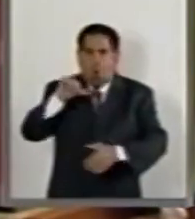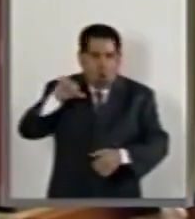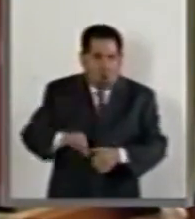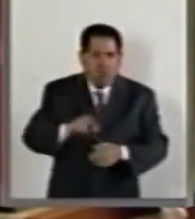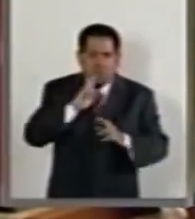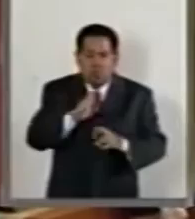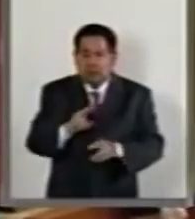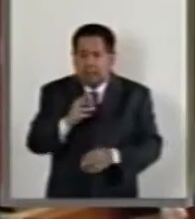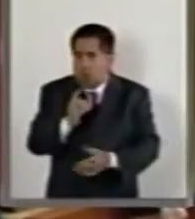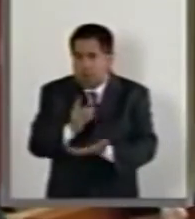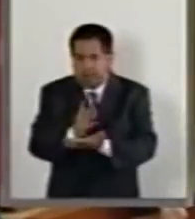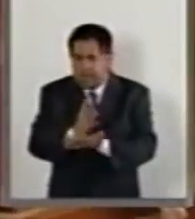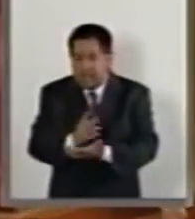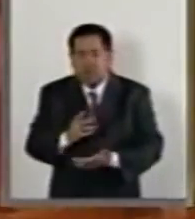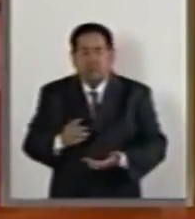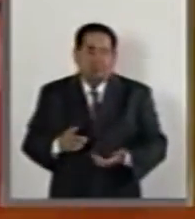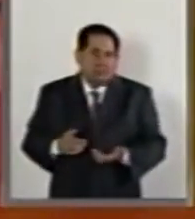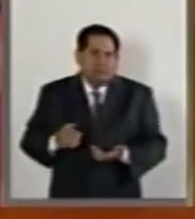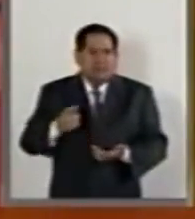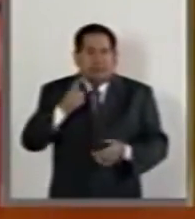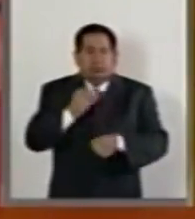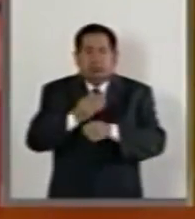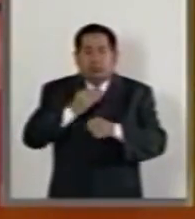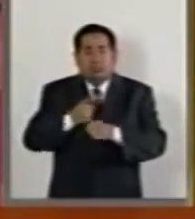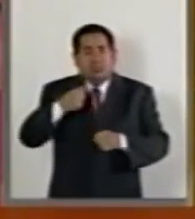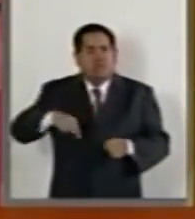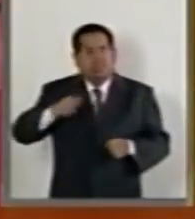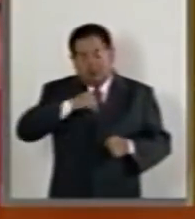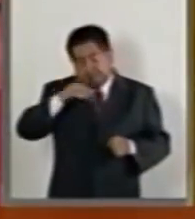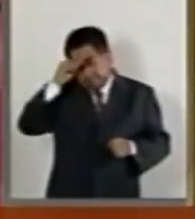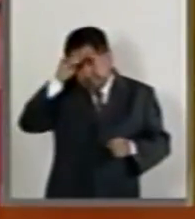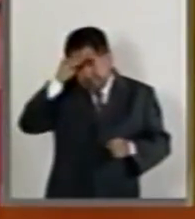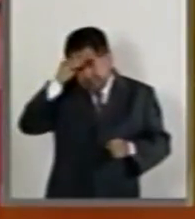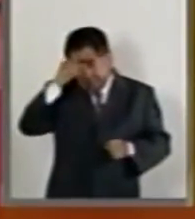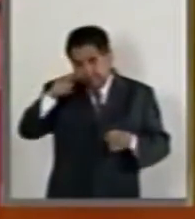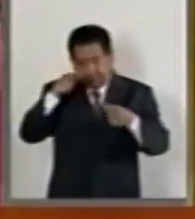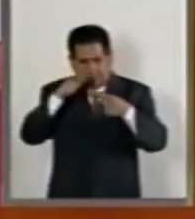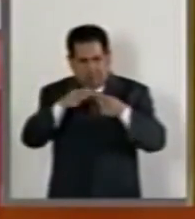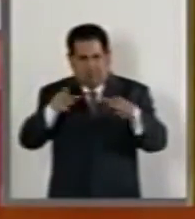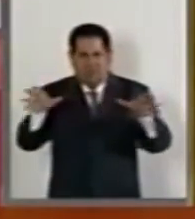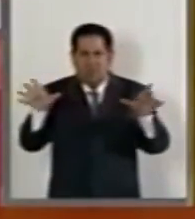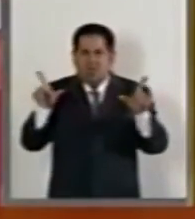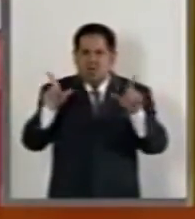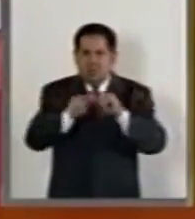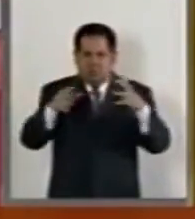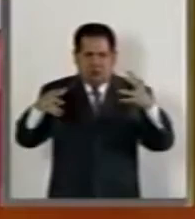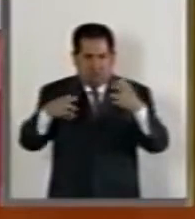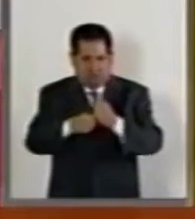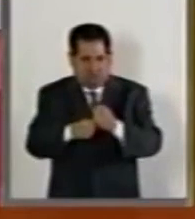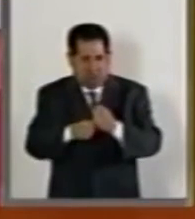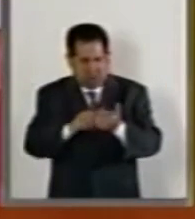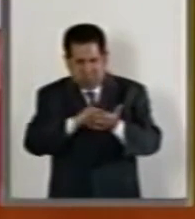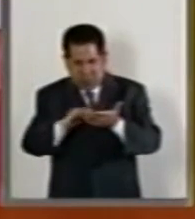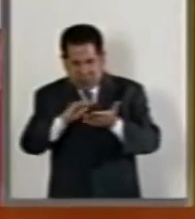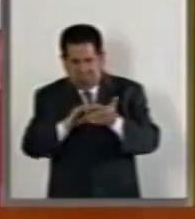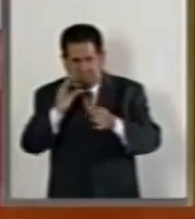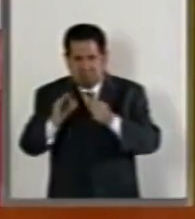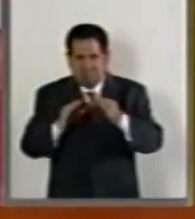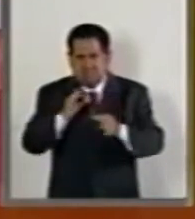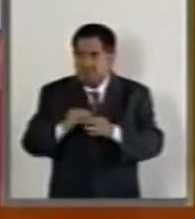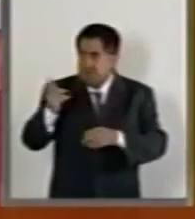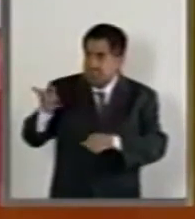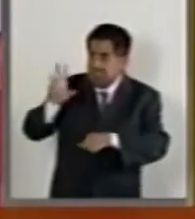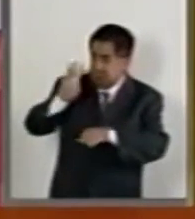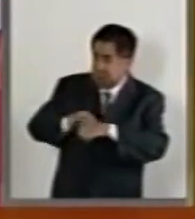hoy, aquí, de tal manera que hemos conciliado un punto resolutivo que, sin más ni más, me voy a